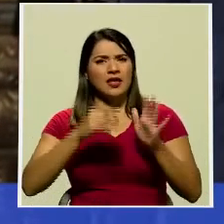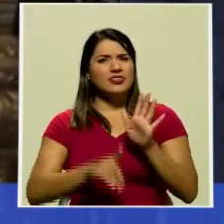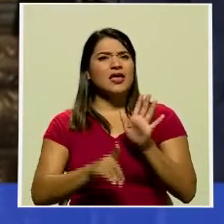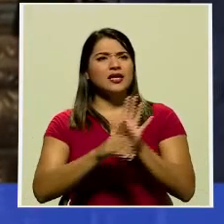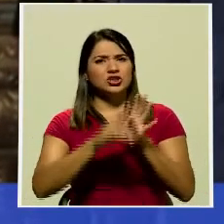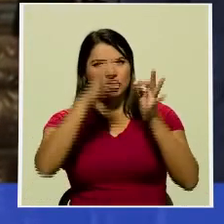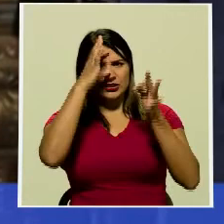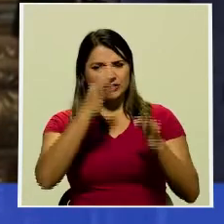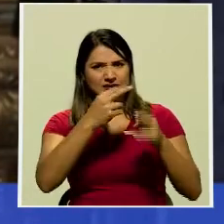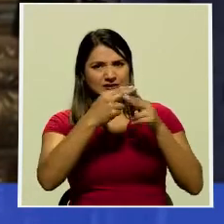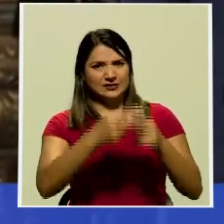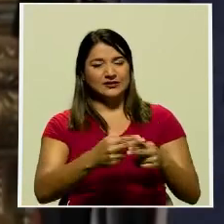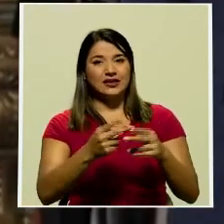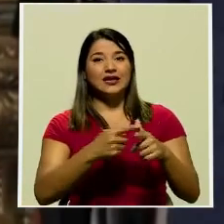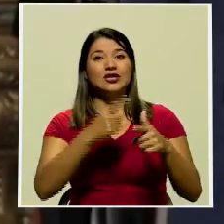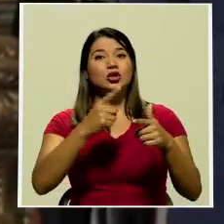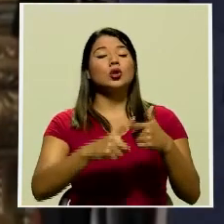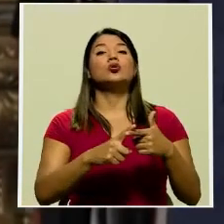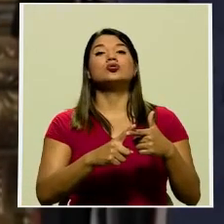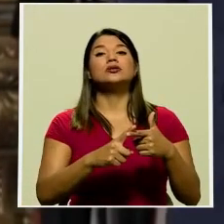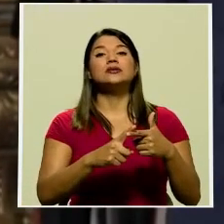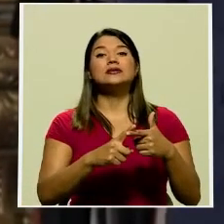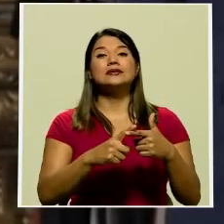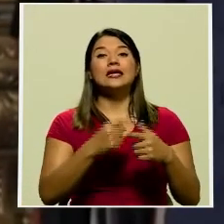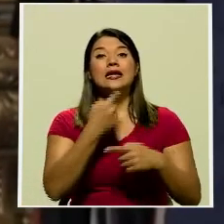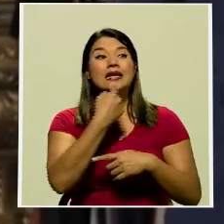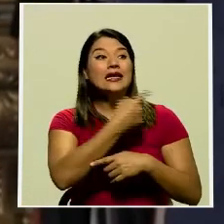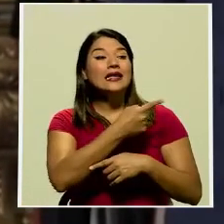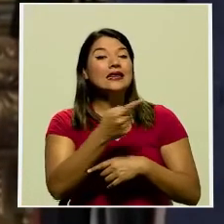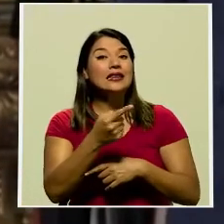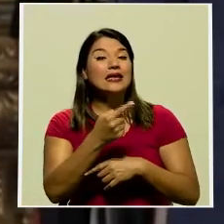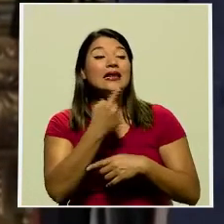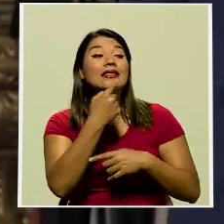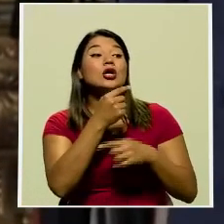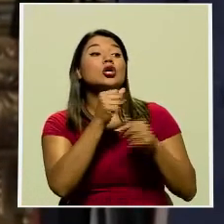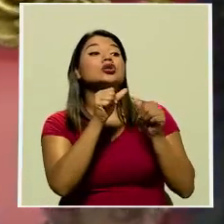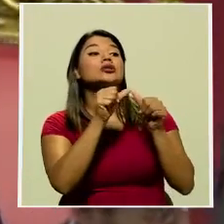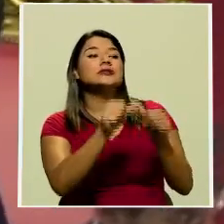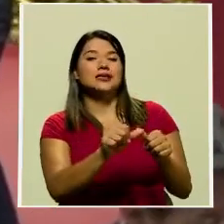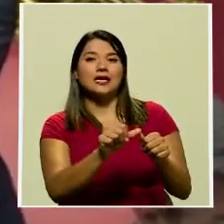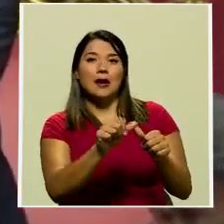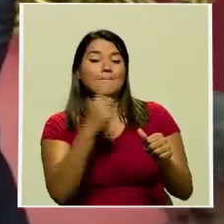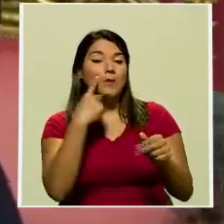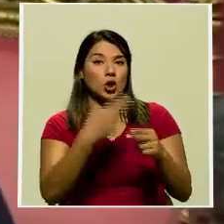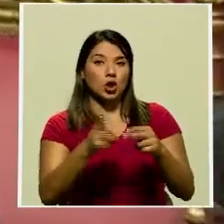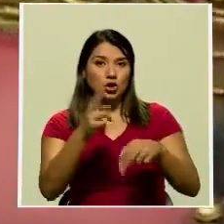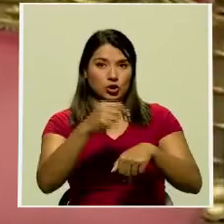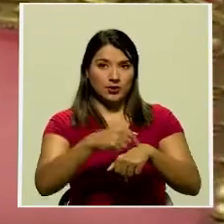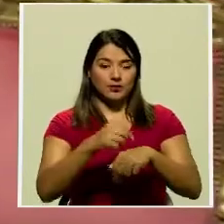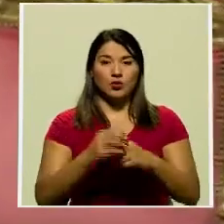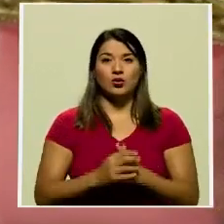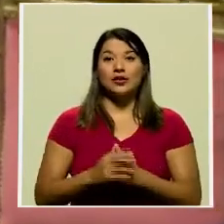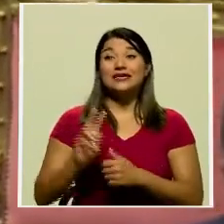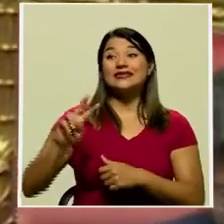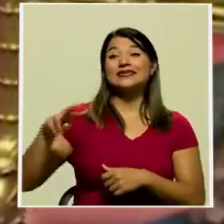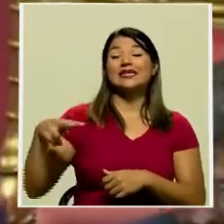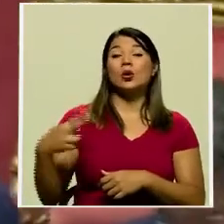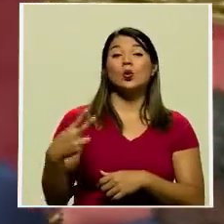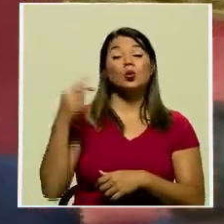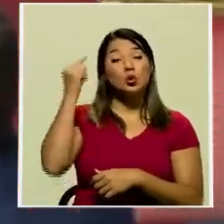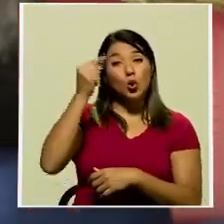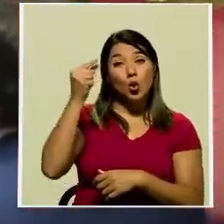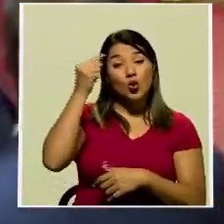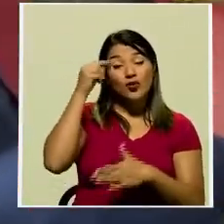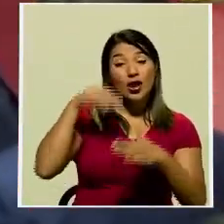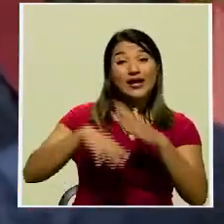invitó al gobierno a permanecer en el cargo en calidad de interino. El segundo gobierno de Conte, formado en septiembre